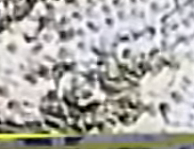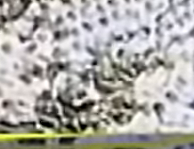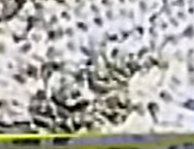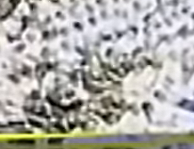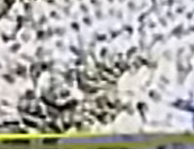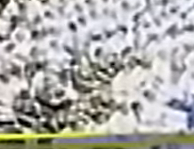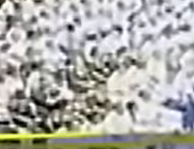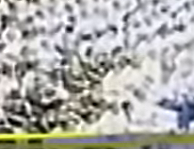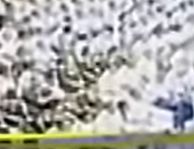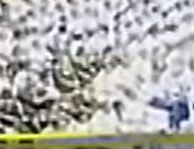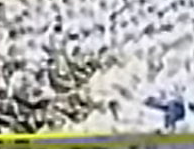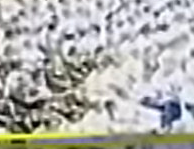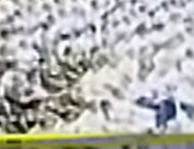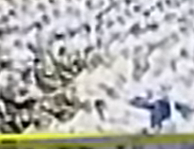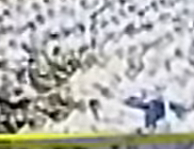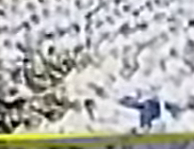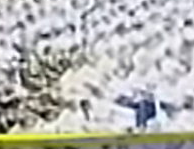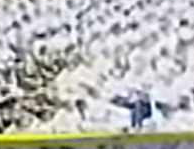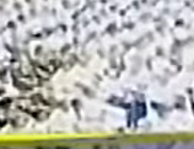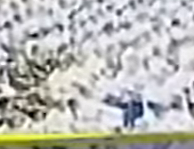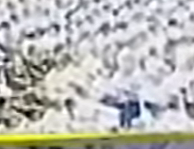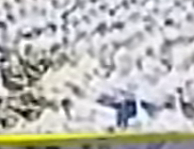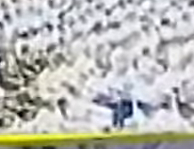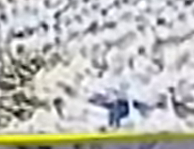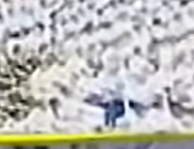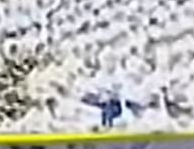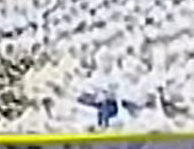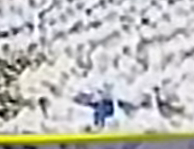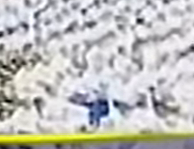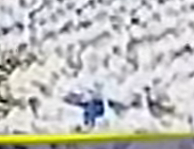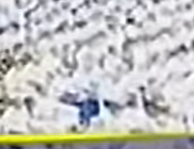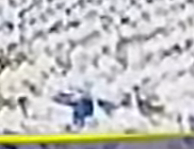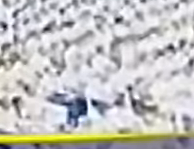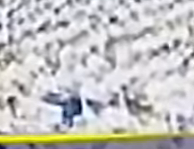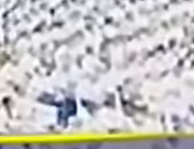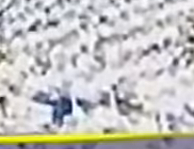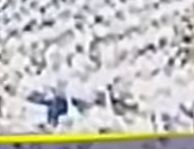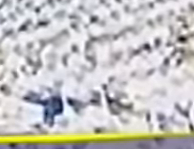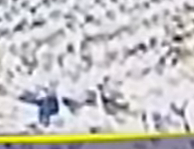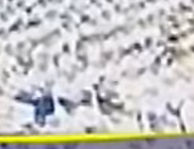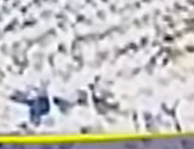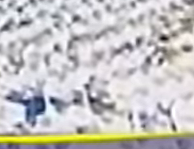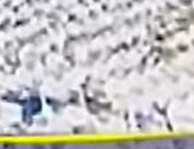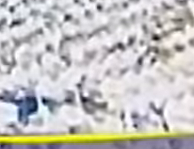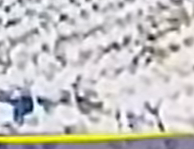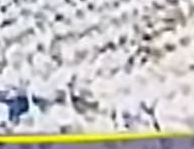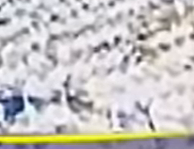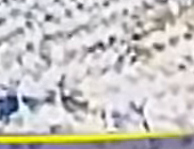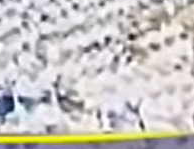se consiguieron reservas de gas, mi comandante en jefe, ahí en el Mediterráneo Oriental.